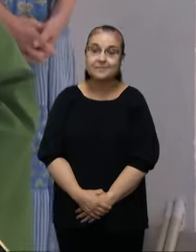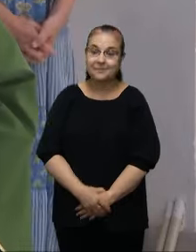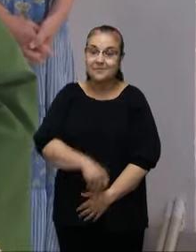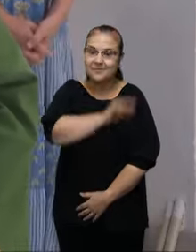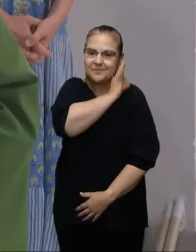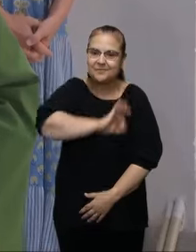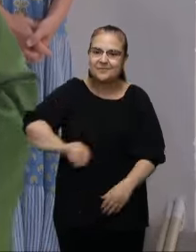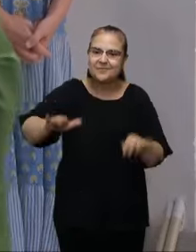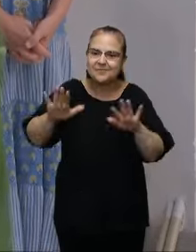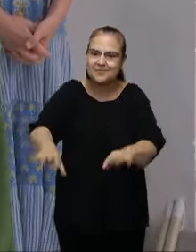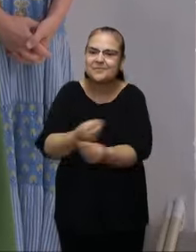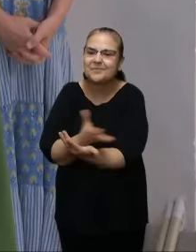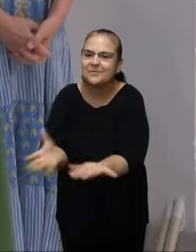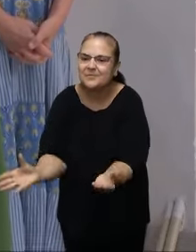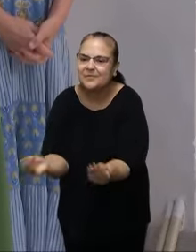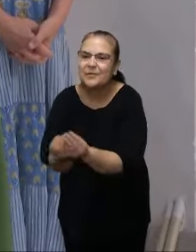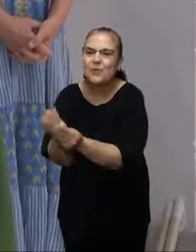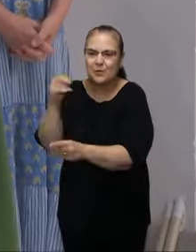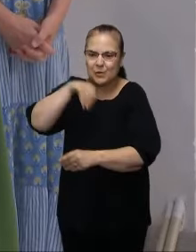El Señor esté con vosotros.